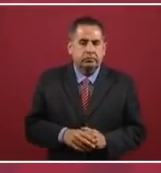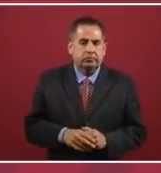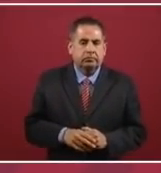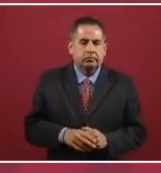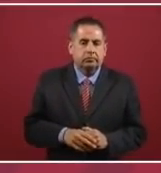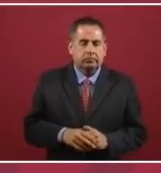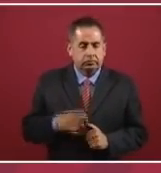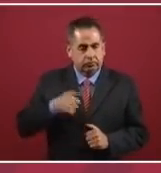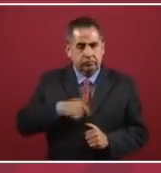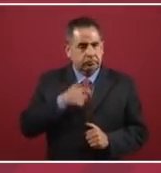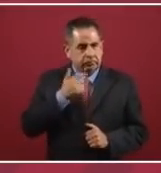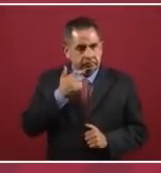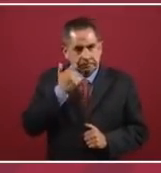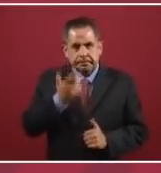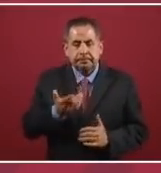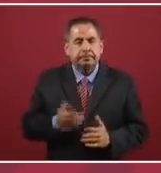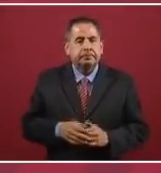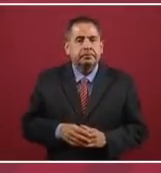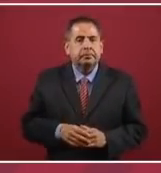Nosotros